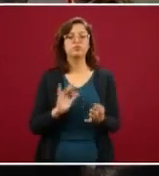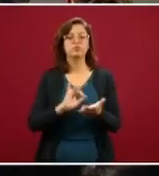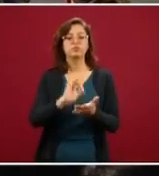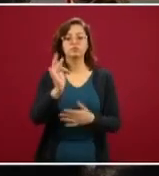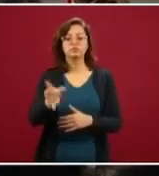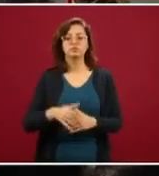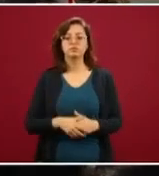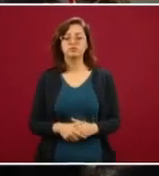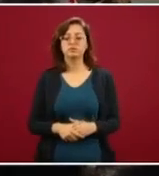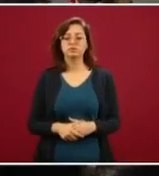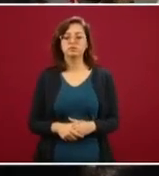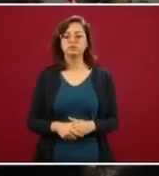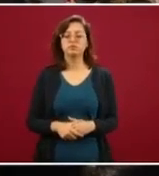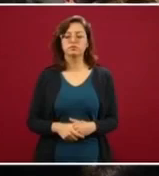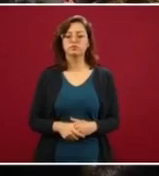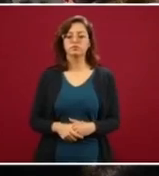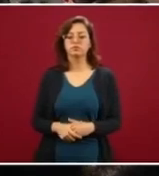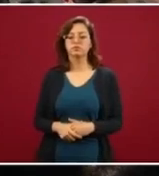Sí.